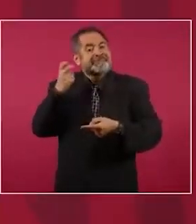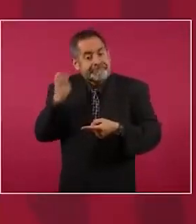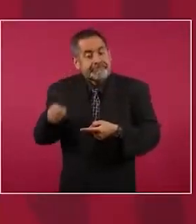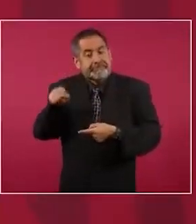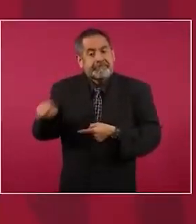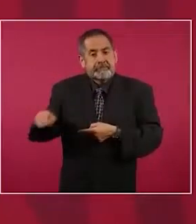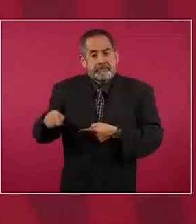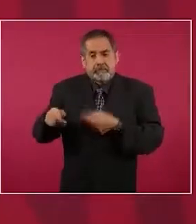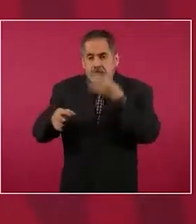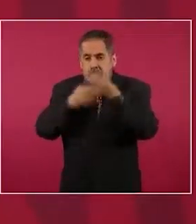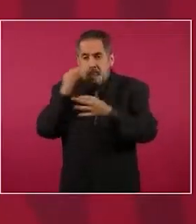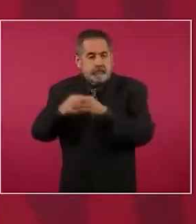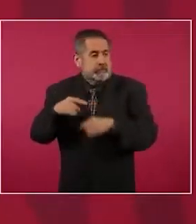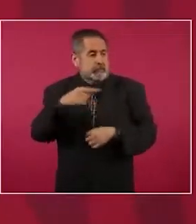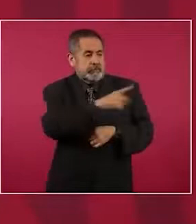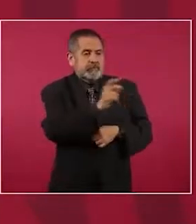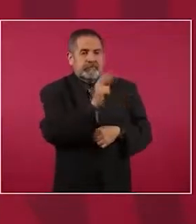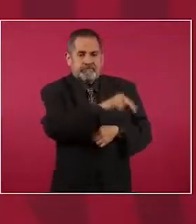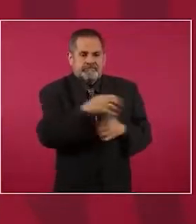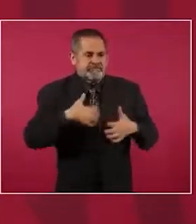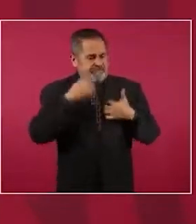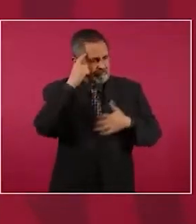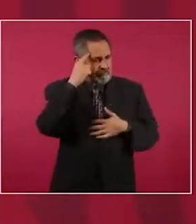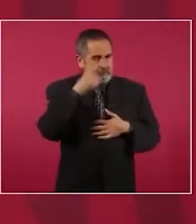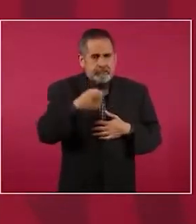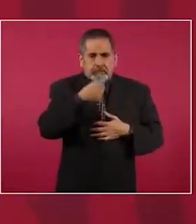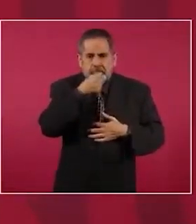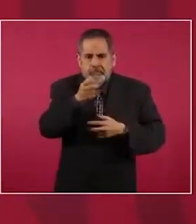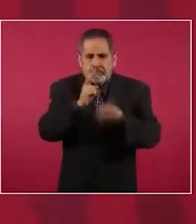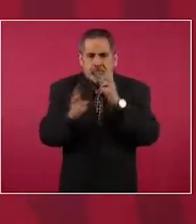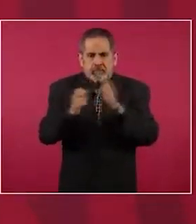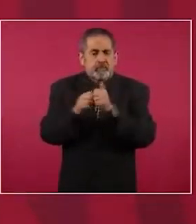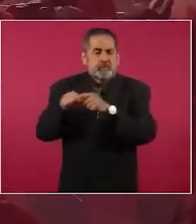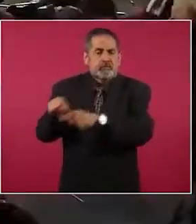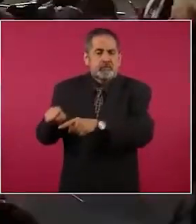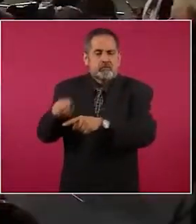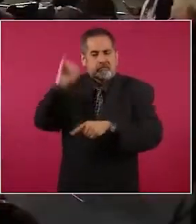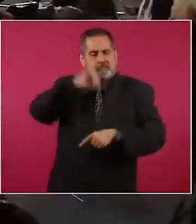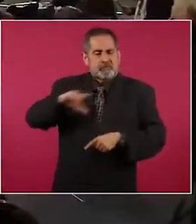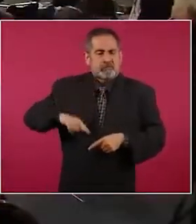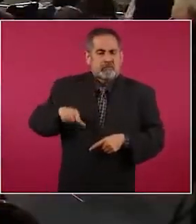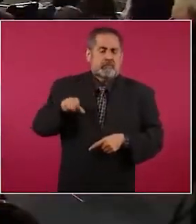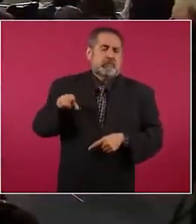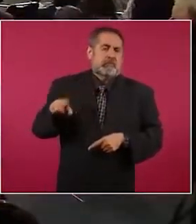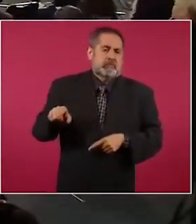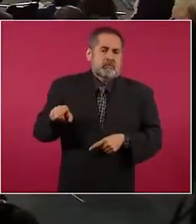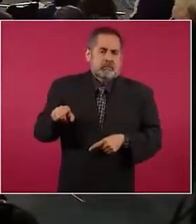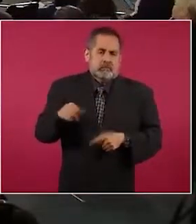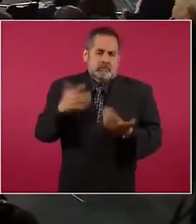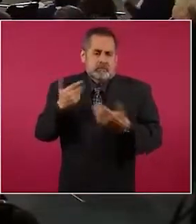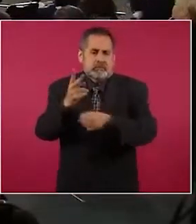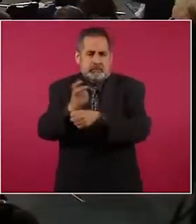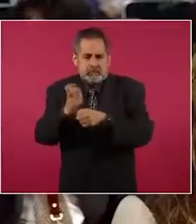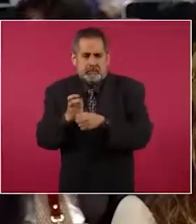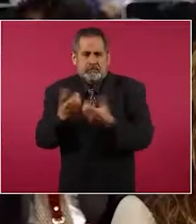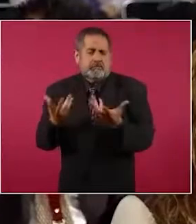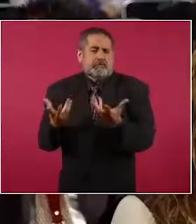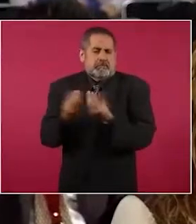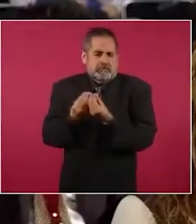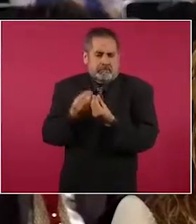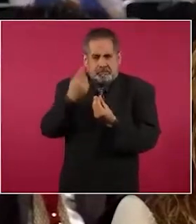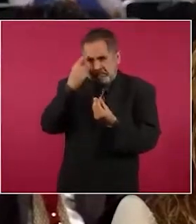precisamente los panistas se enojaron cuando lo entrevistaron a usted como jefe de gobierno, y se lo invitaría incluso a